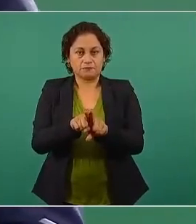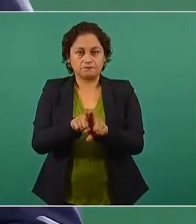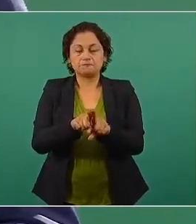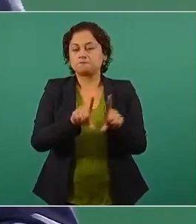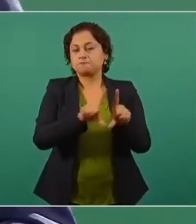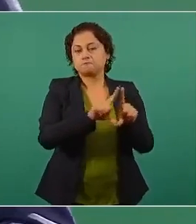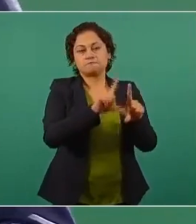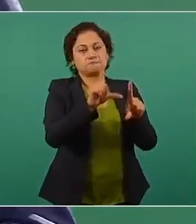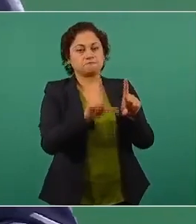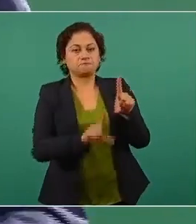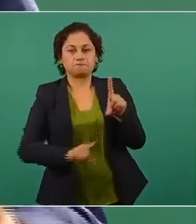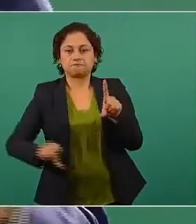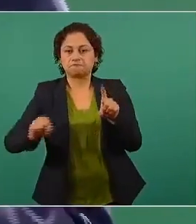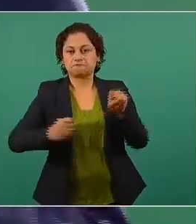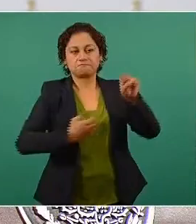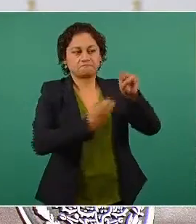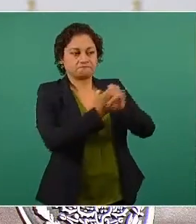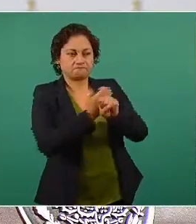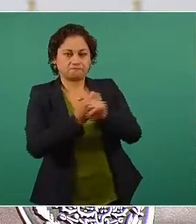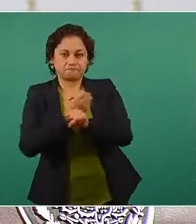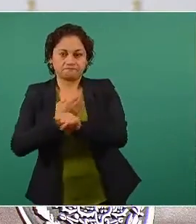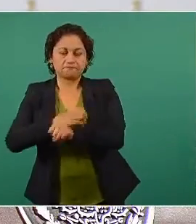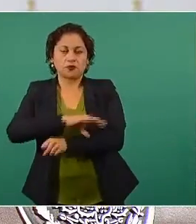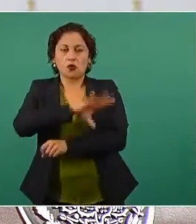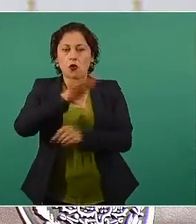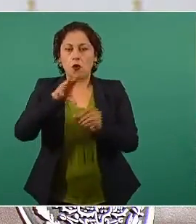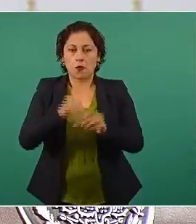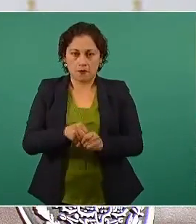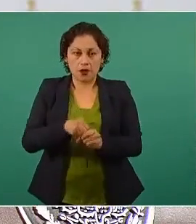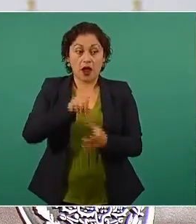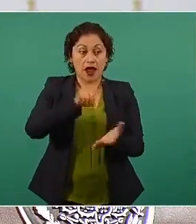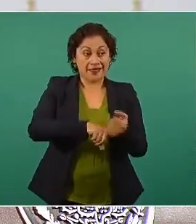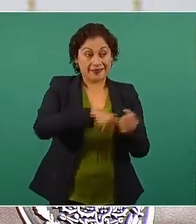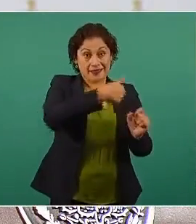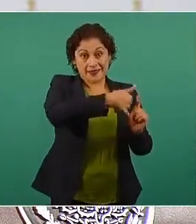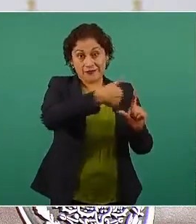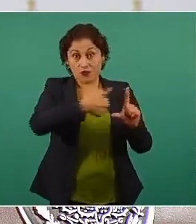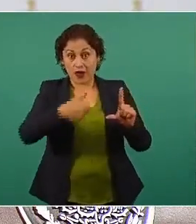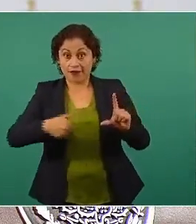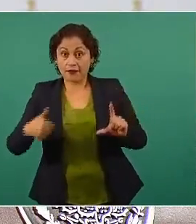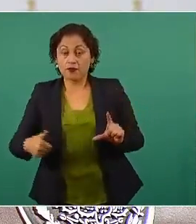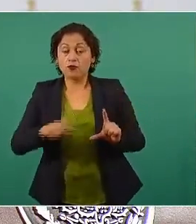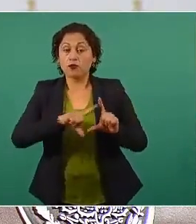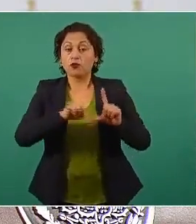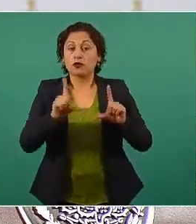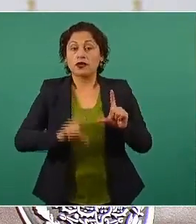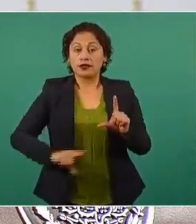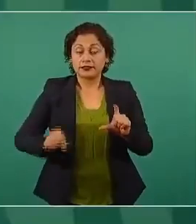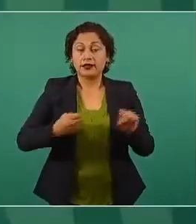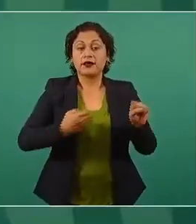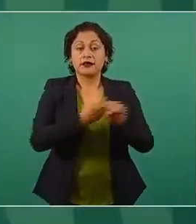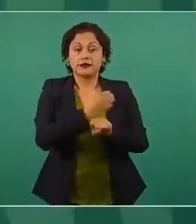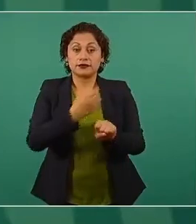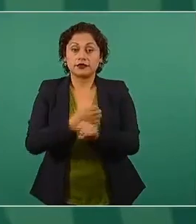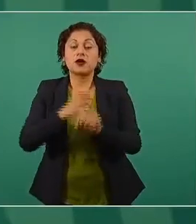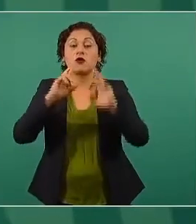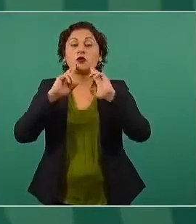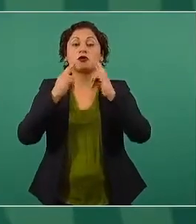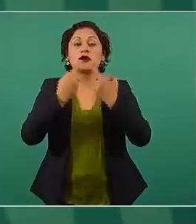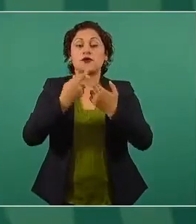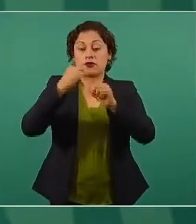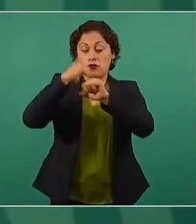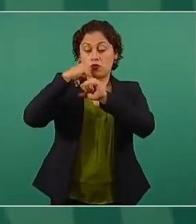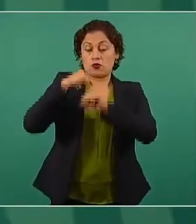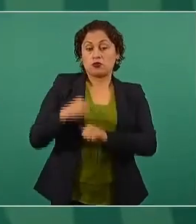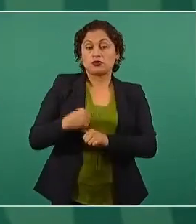los estados. Se están reuniendo en las mesas desde muy temprano para